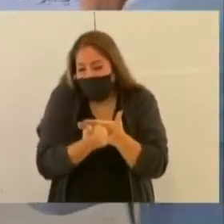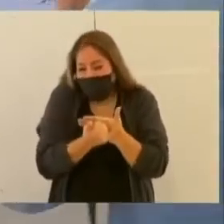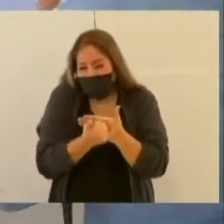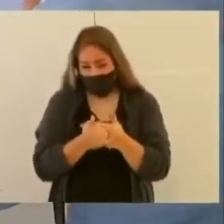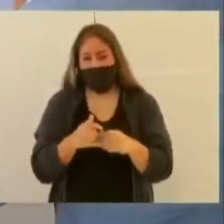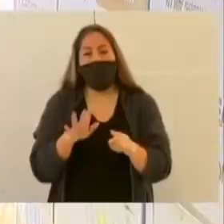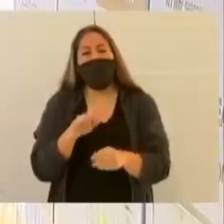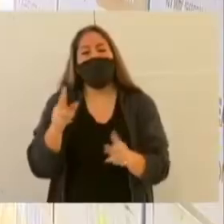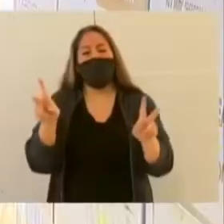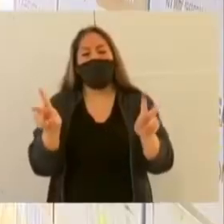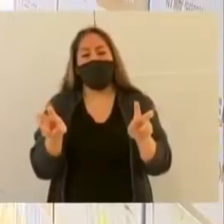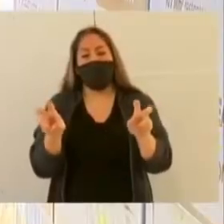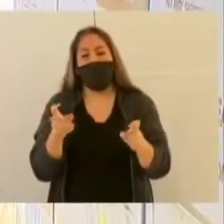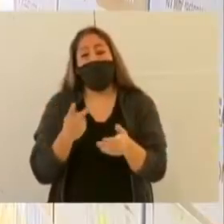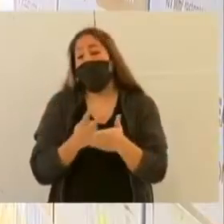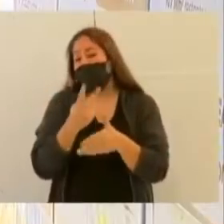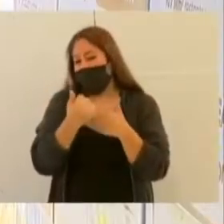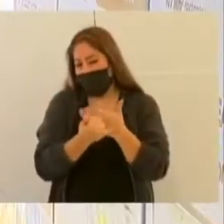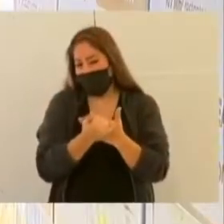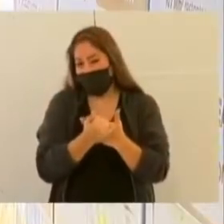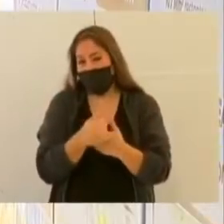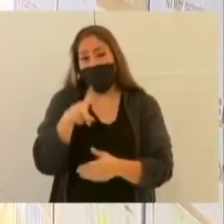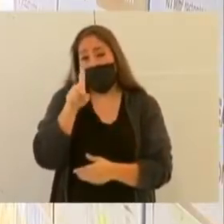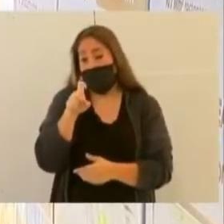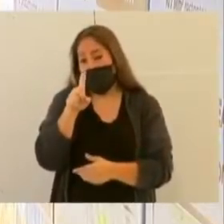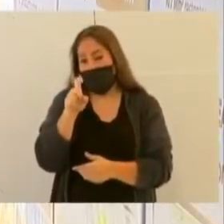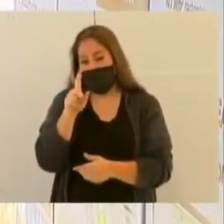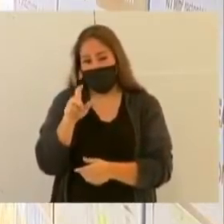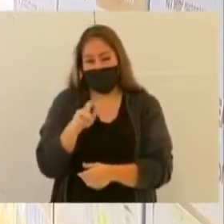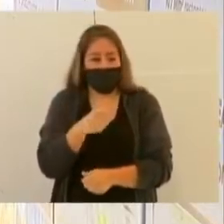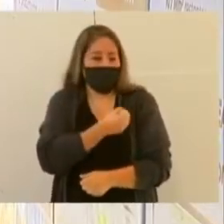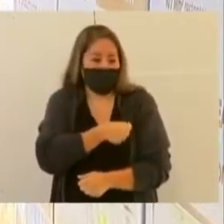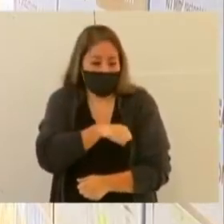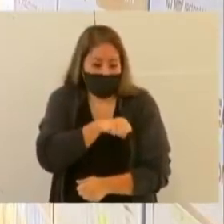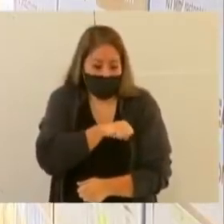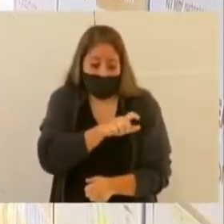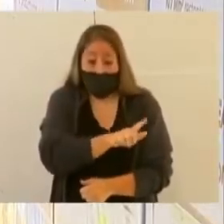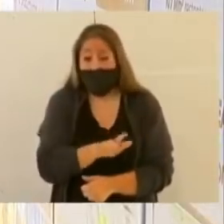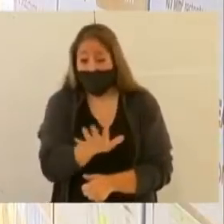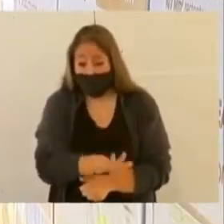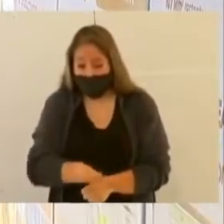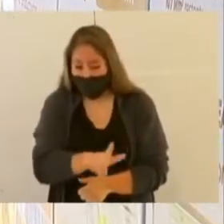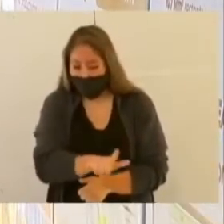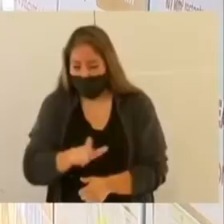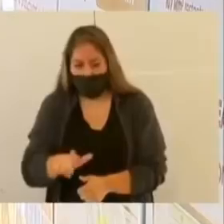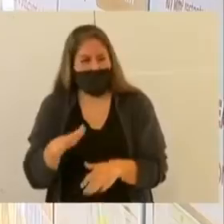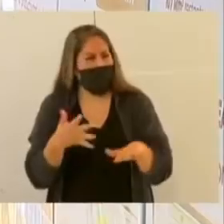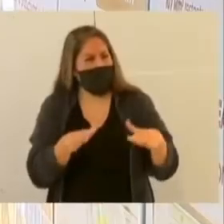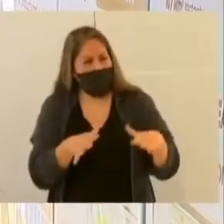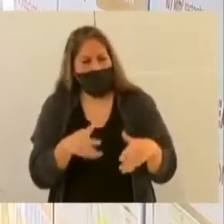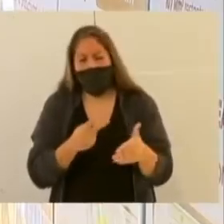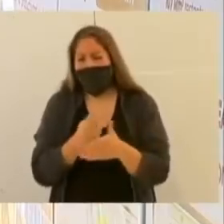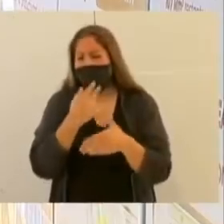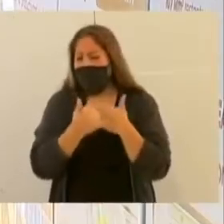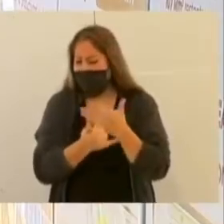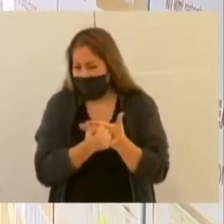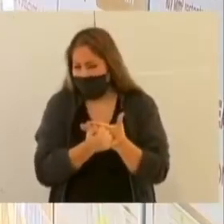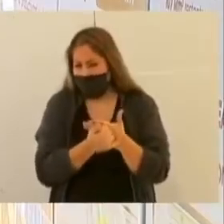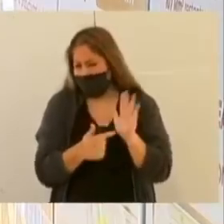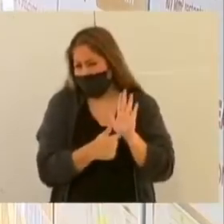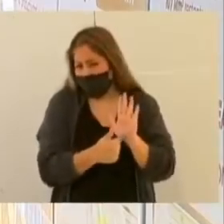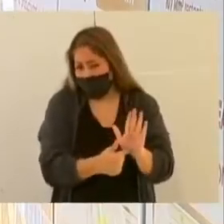saludable para la laguna. Del 26 de agosto a la fecha, se realizaron el proyecto